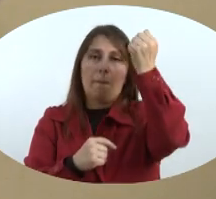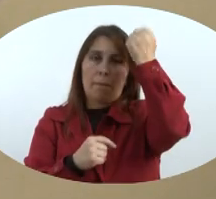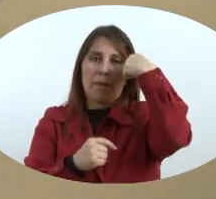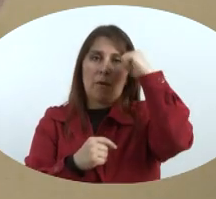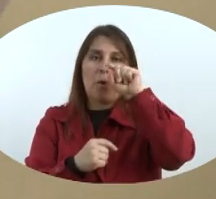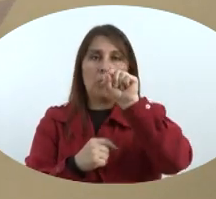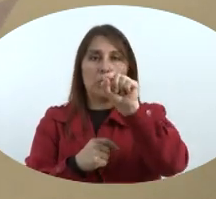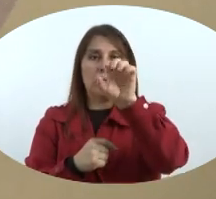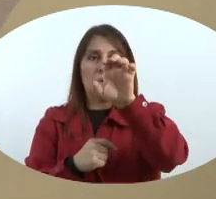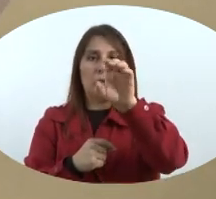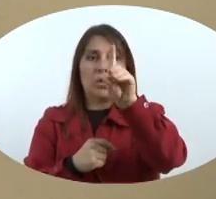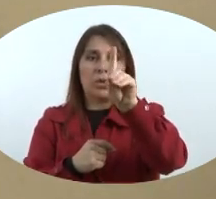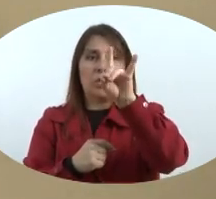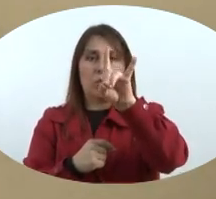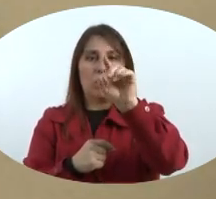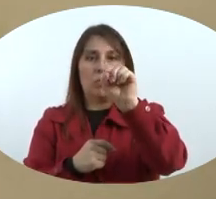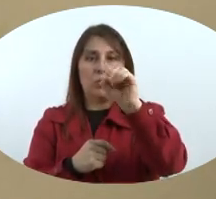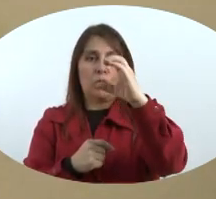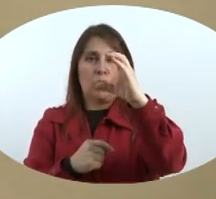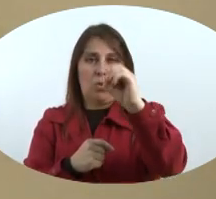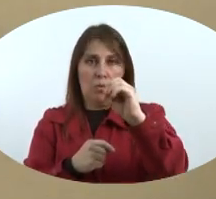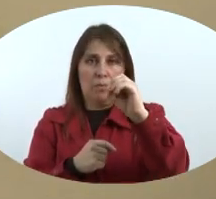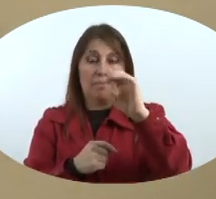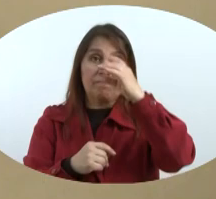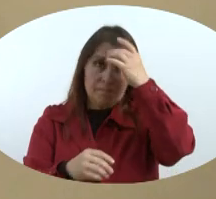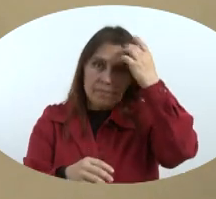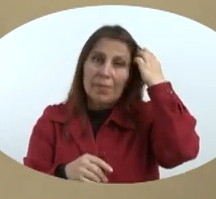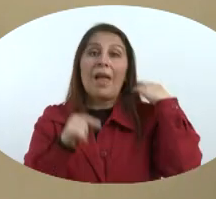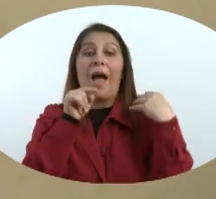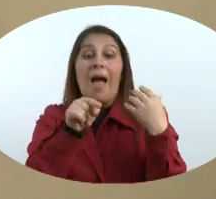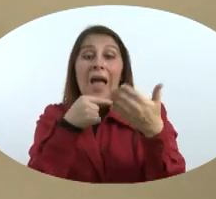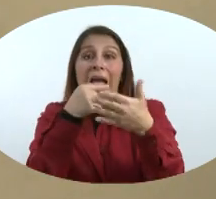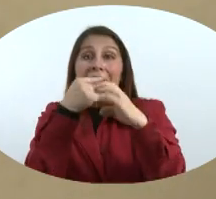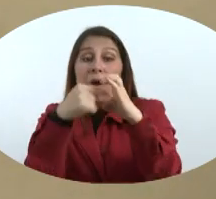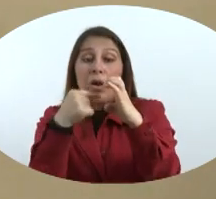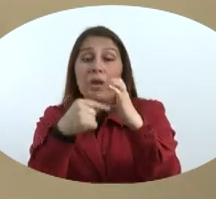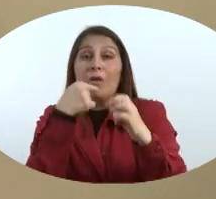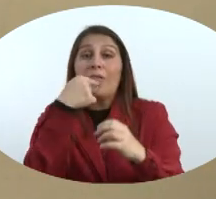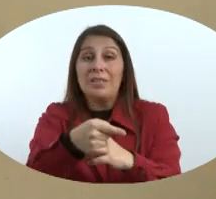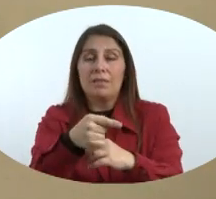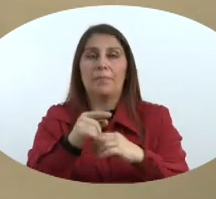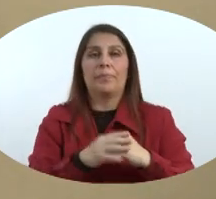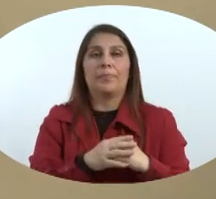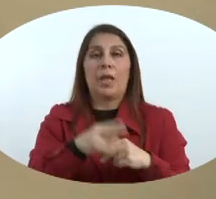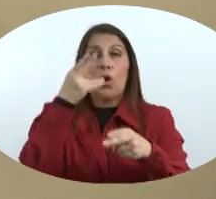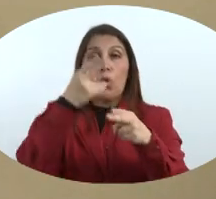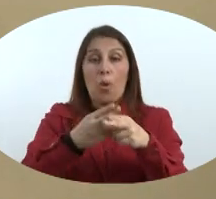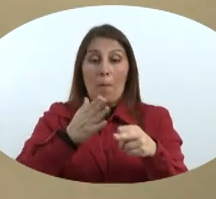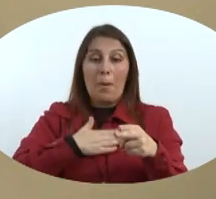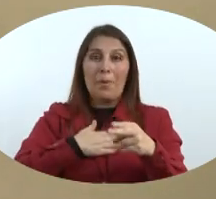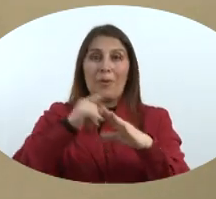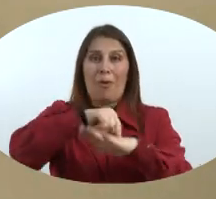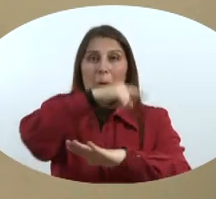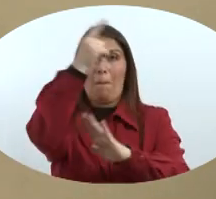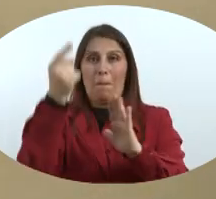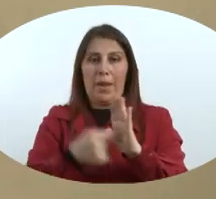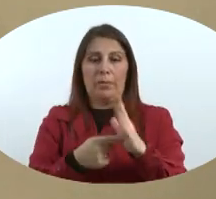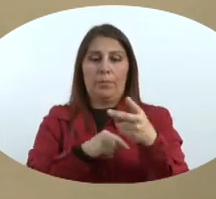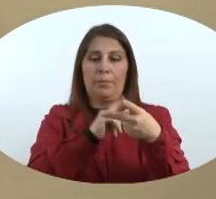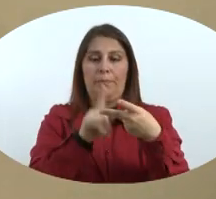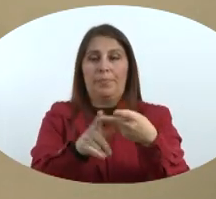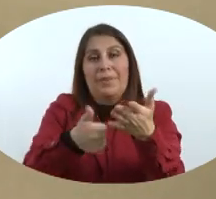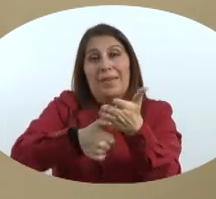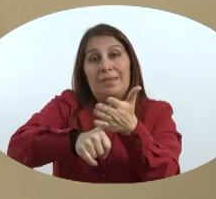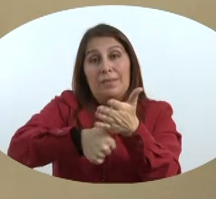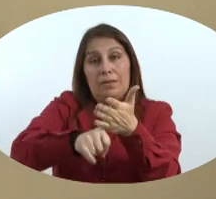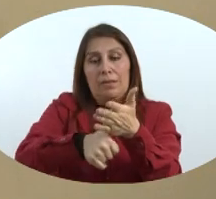pedagógica punto edu puntocom en tal correo deben mencionarse los nombres completos el número